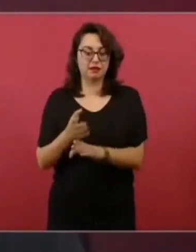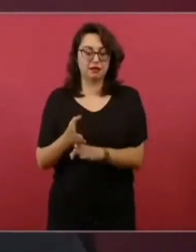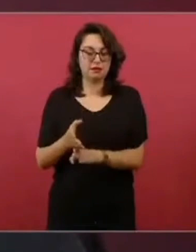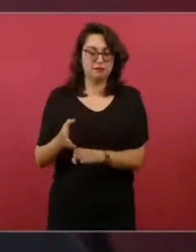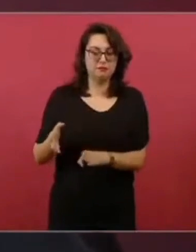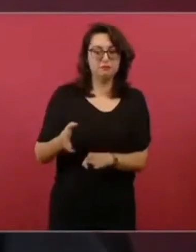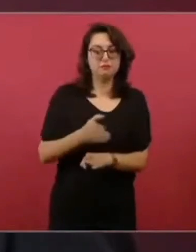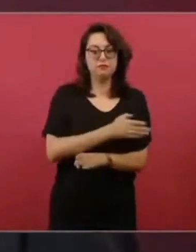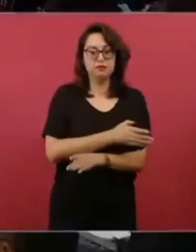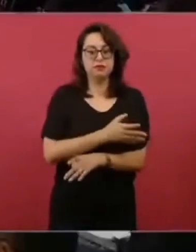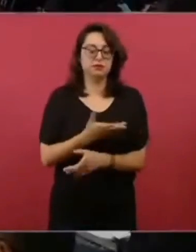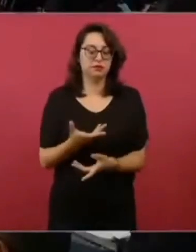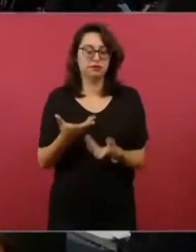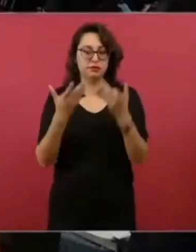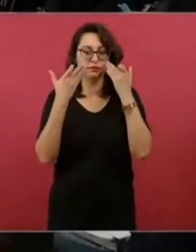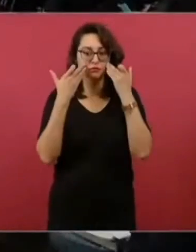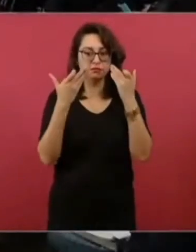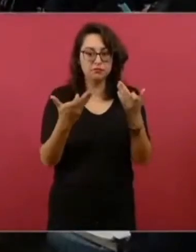pero videos,